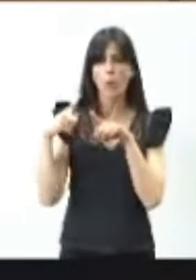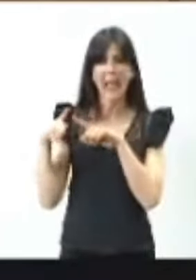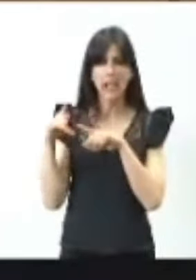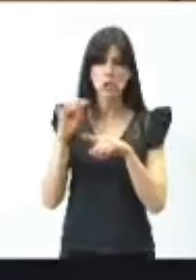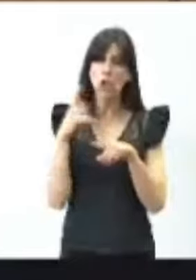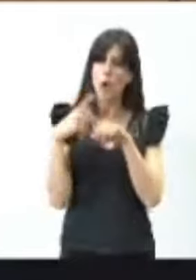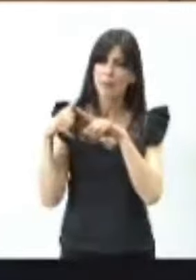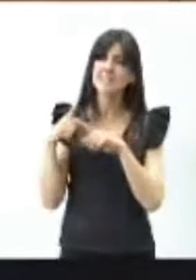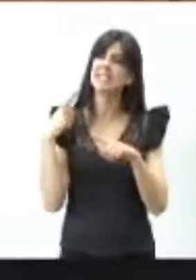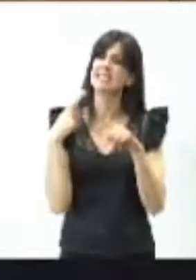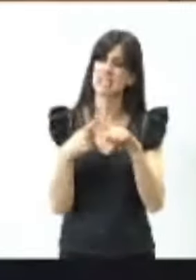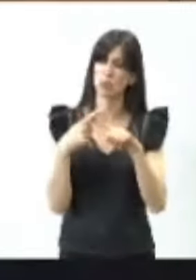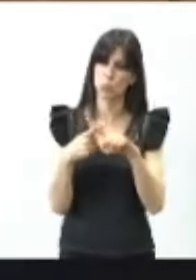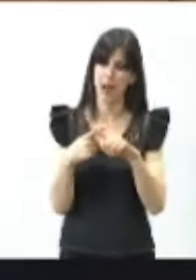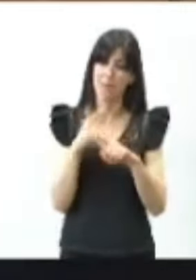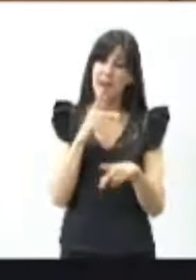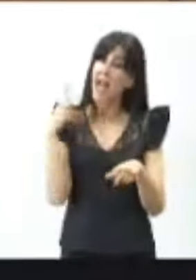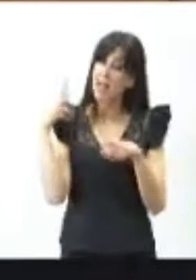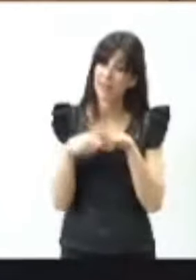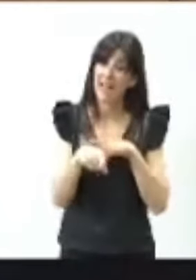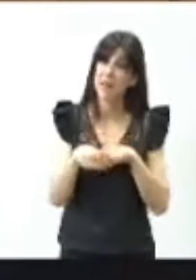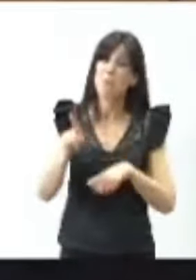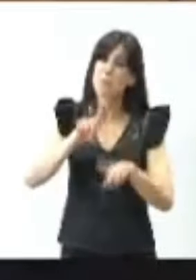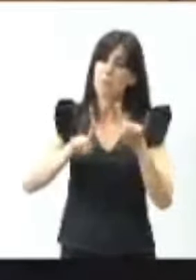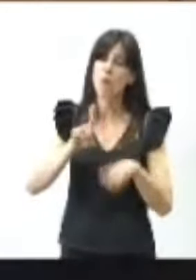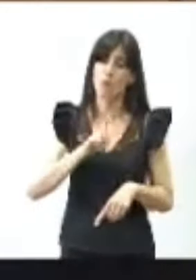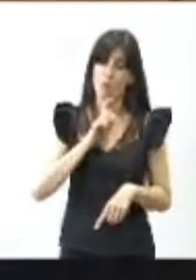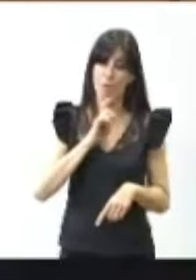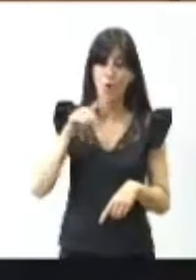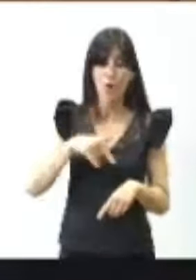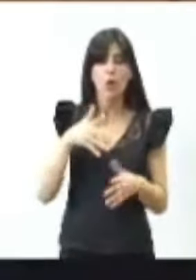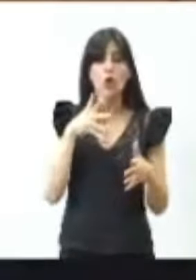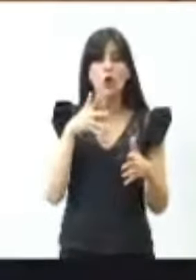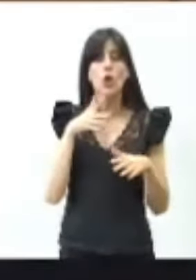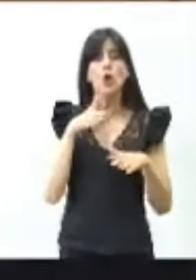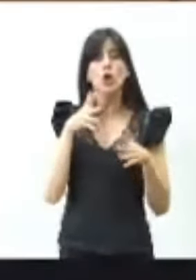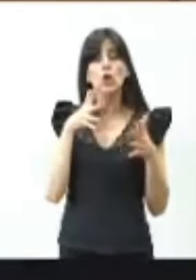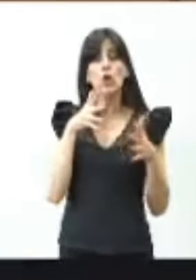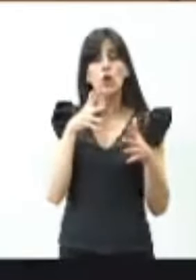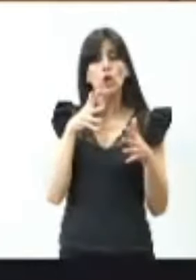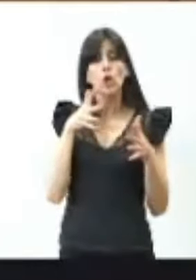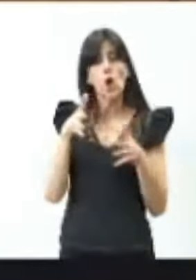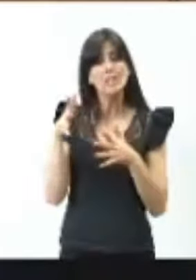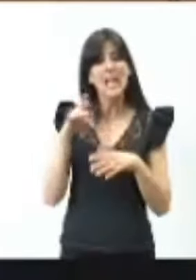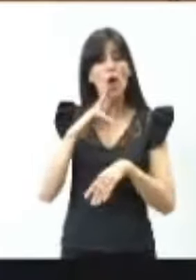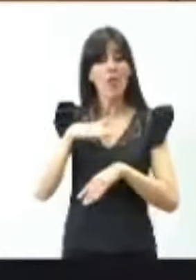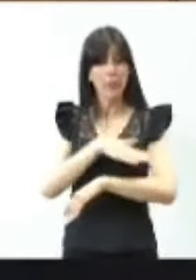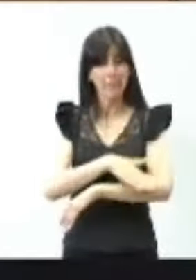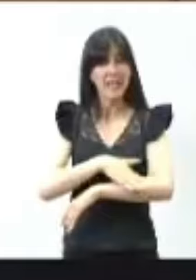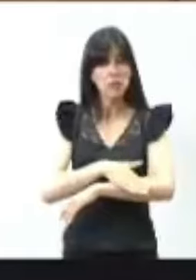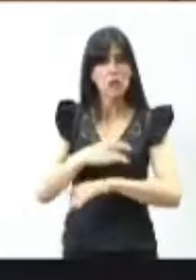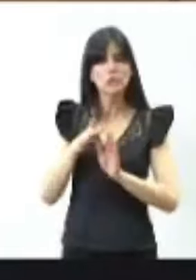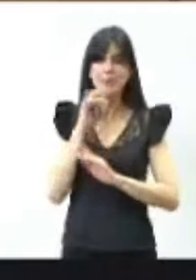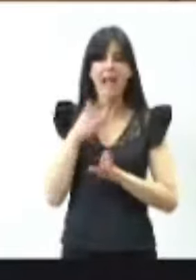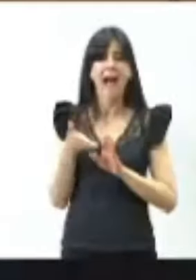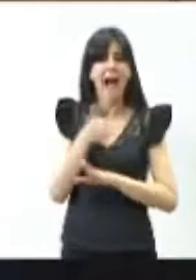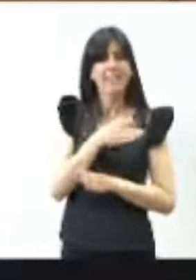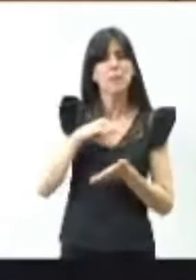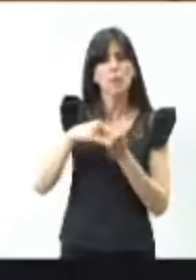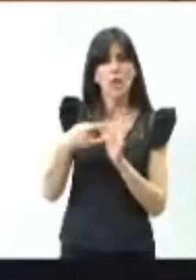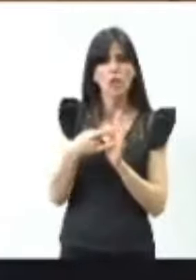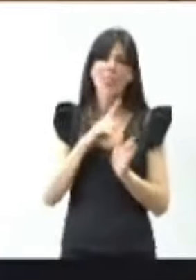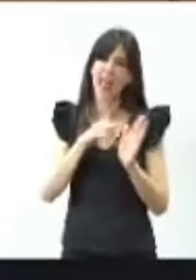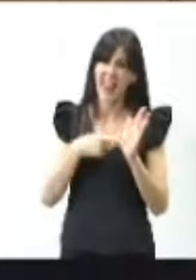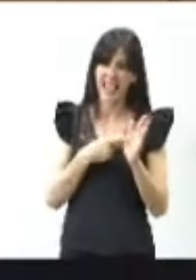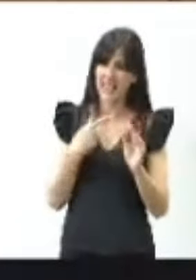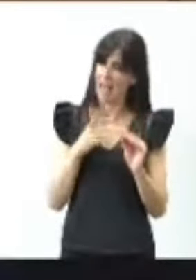sexuales. Precisamente para evitar ese problema, hoy mismo en el Consejo de Ministros hemos presentado el anteproyecto de ley para proteger